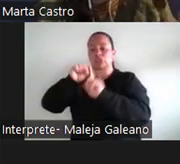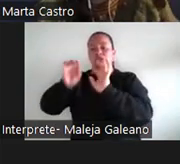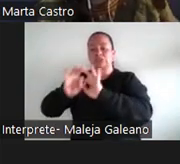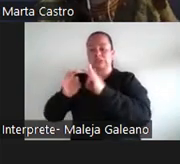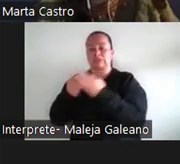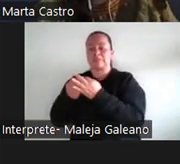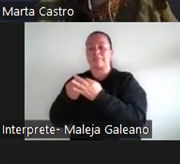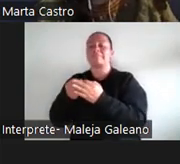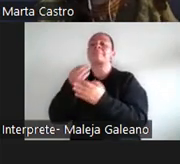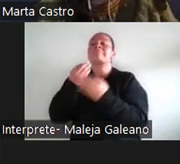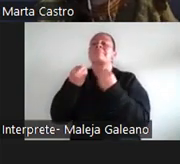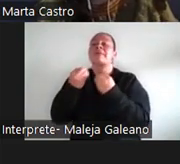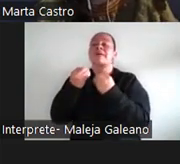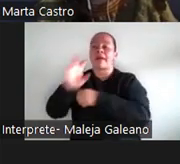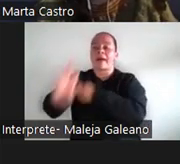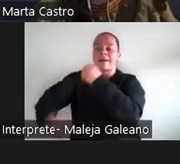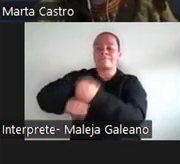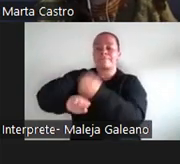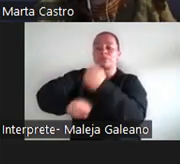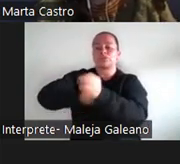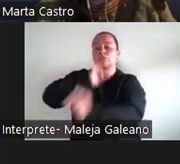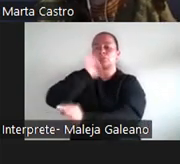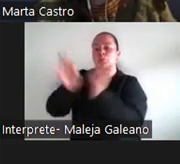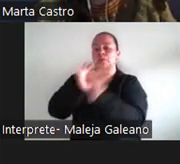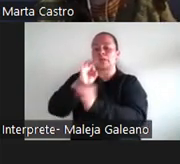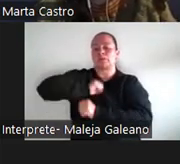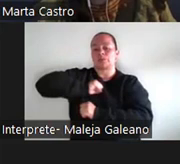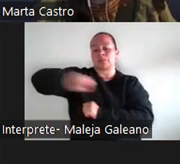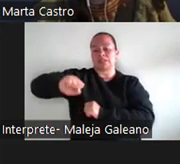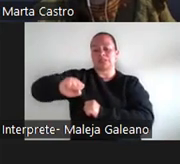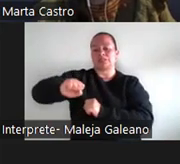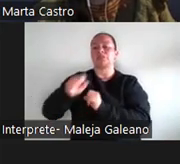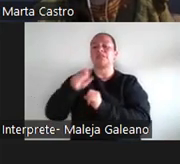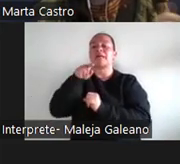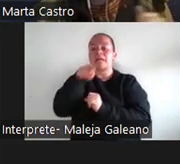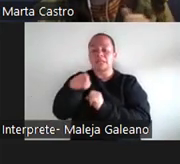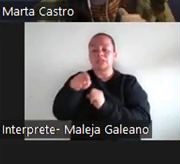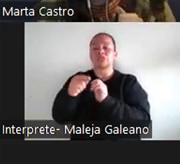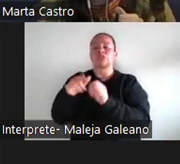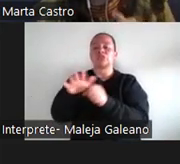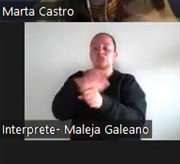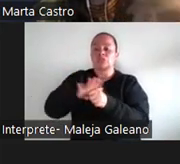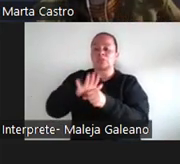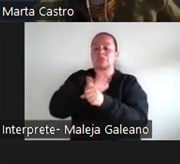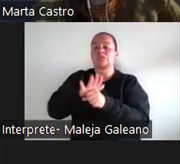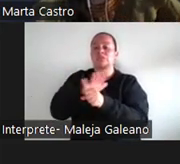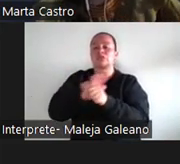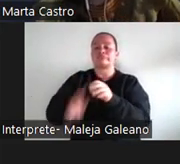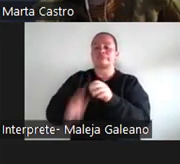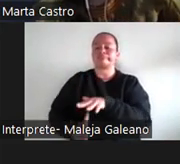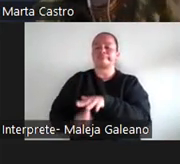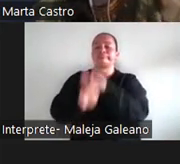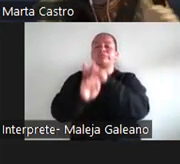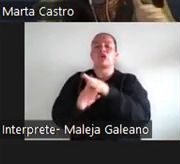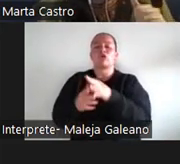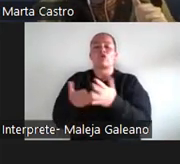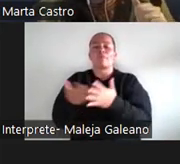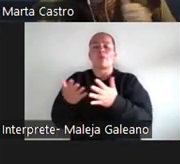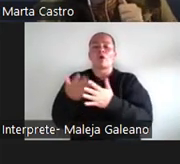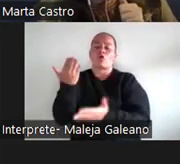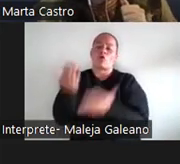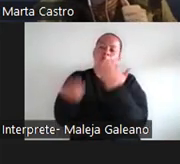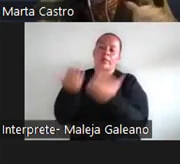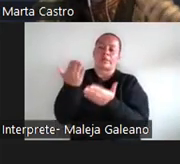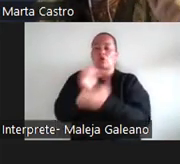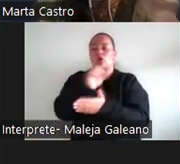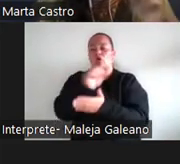que colaboren en la protección de sus derechos ya que esto se encuentra en una situación de vulnerabilidad en mayor en comparación con otras